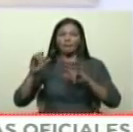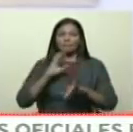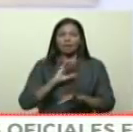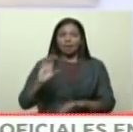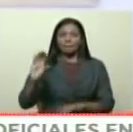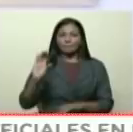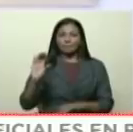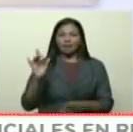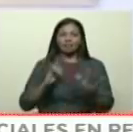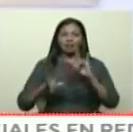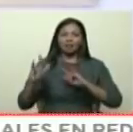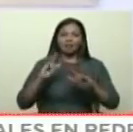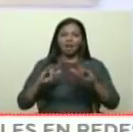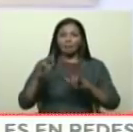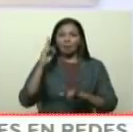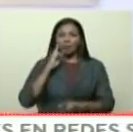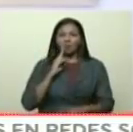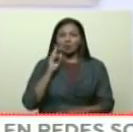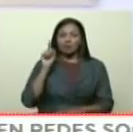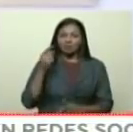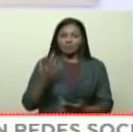que aman a Bolívar